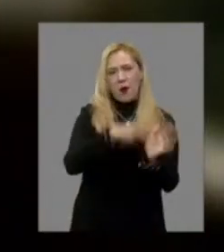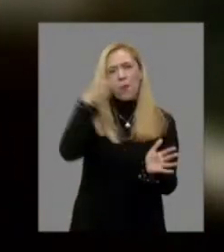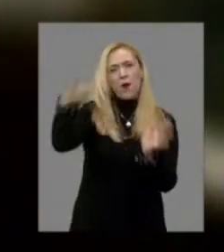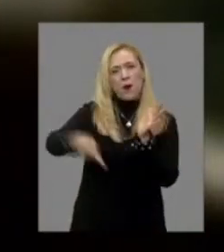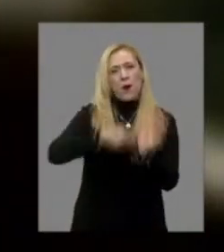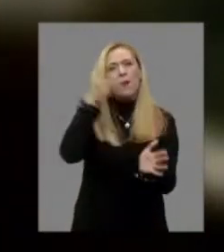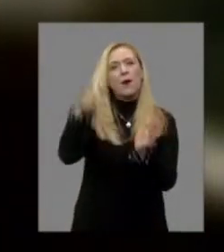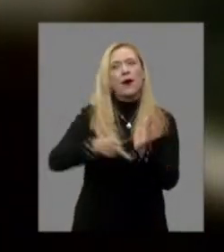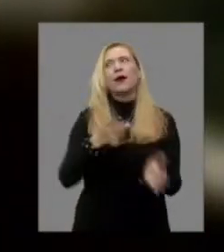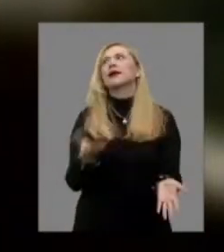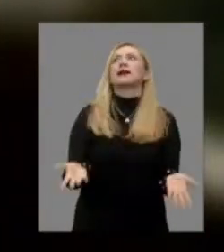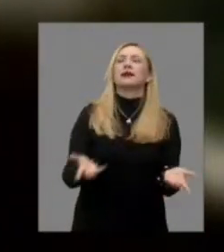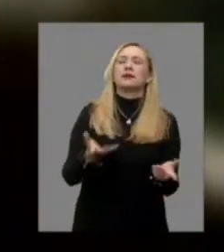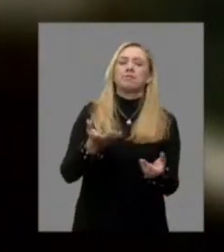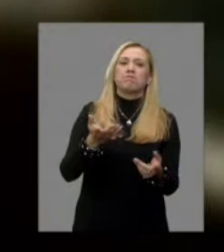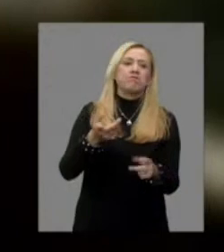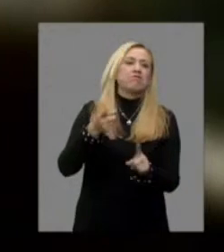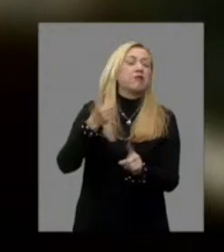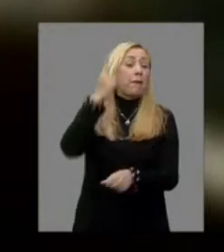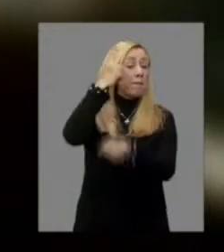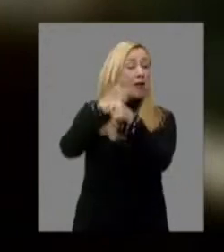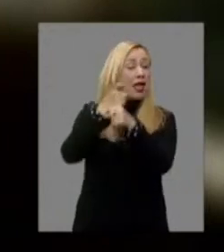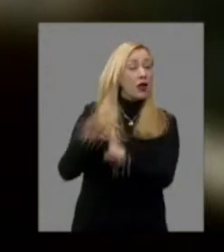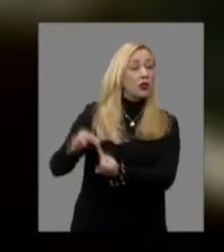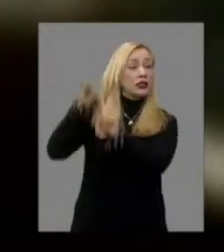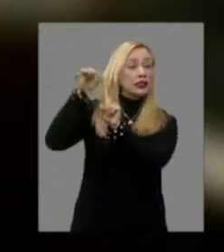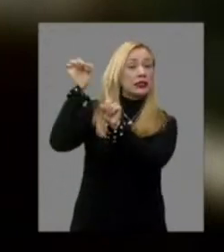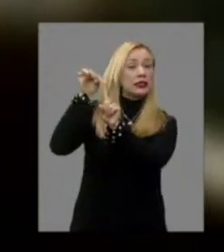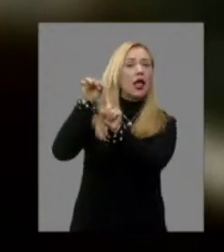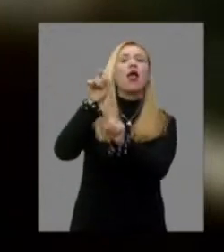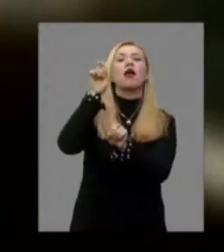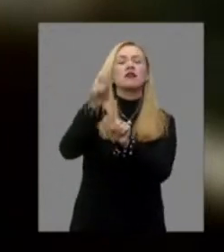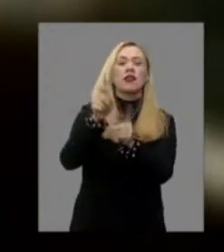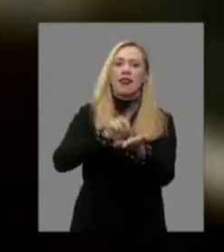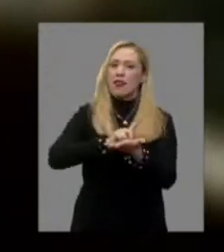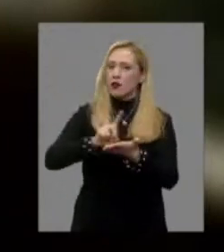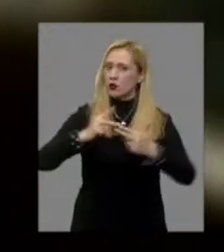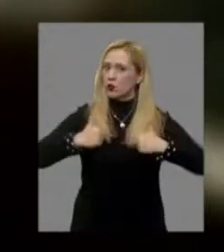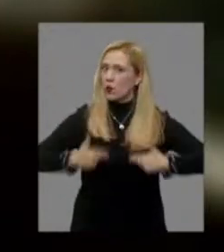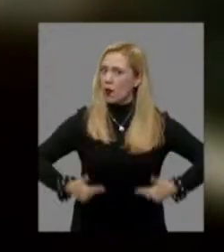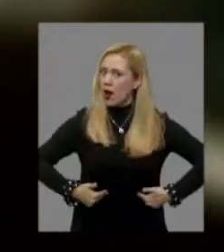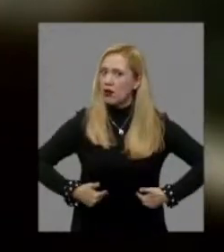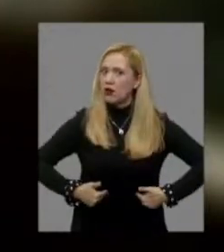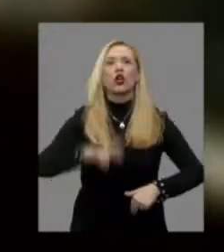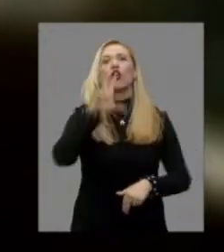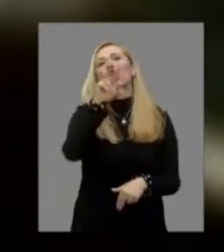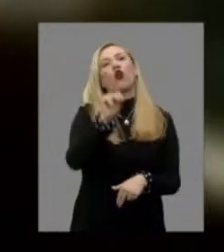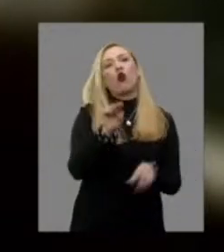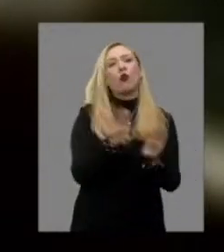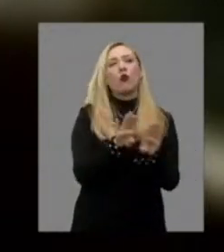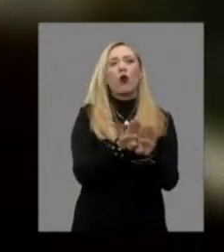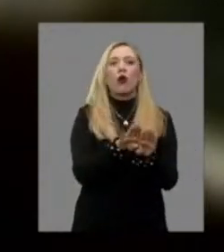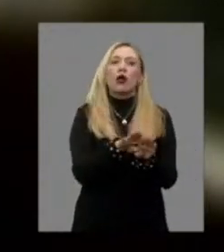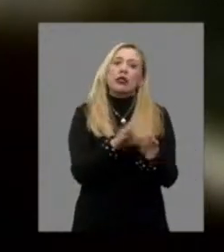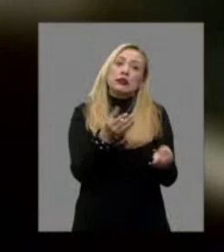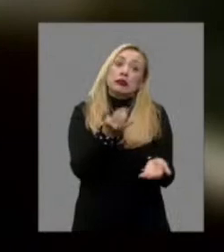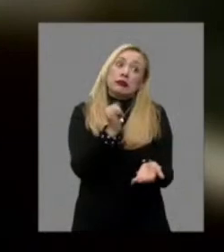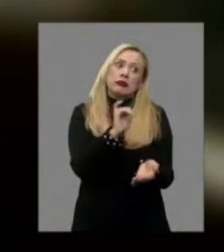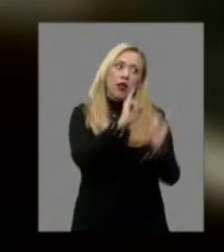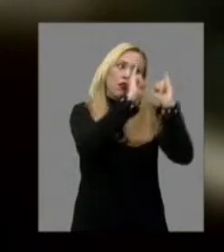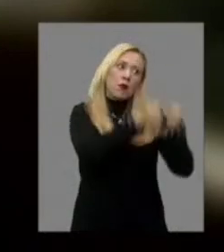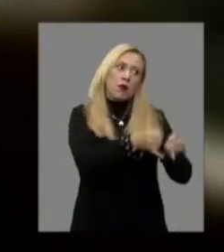repetidamente, pues en primer término, el hablar ya de derechos humanos y no de garantías